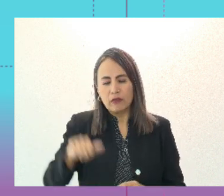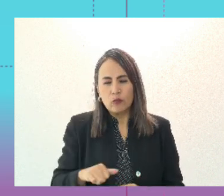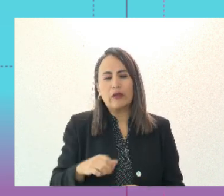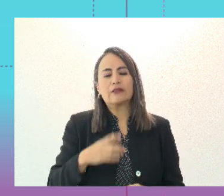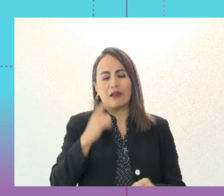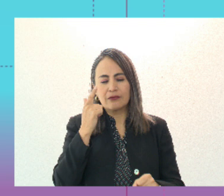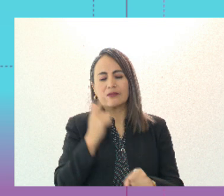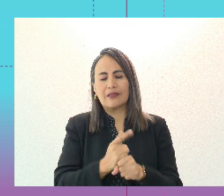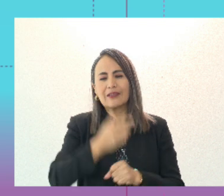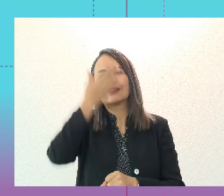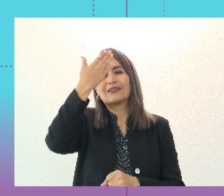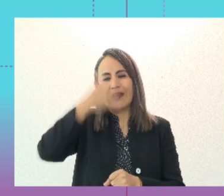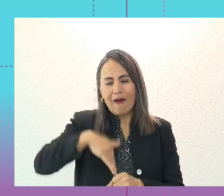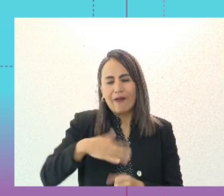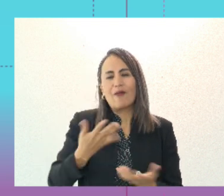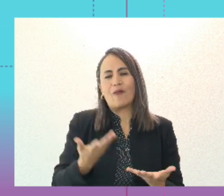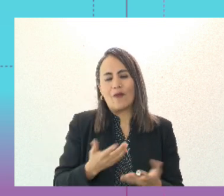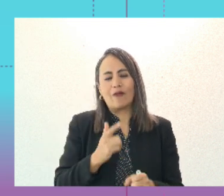Entonces, creo que